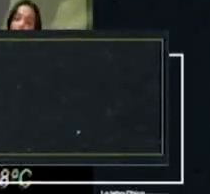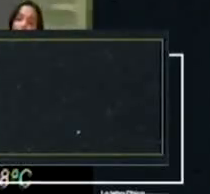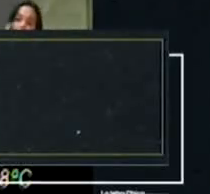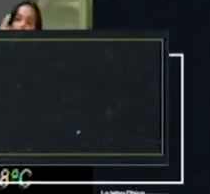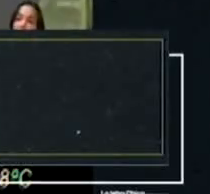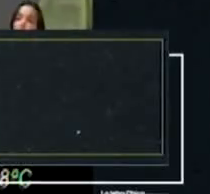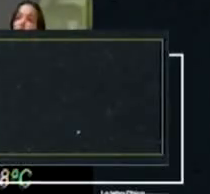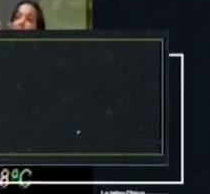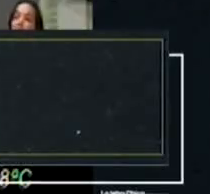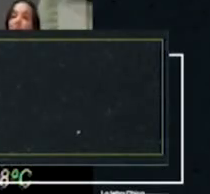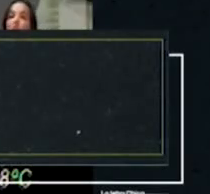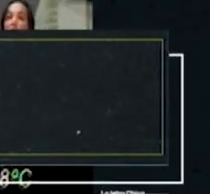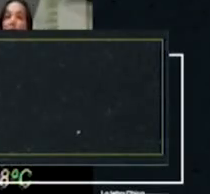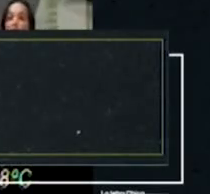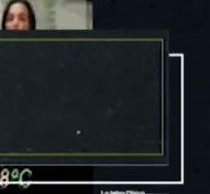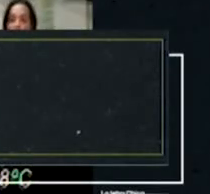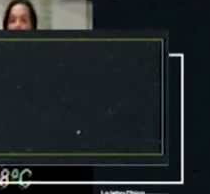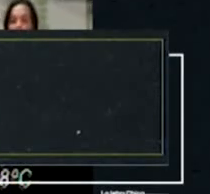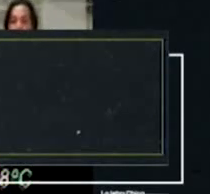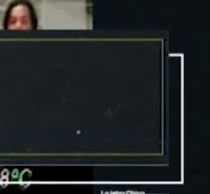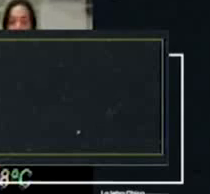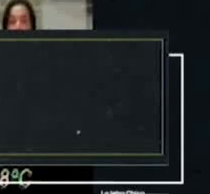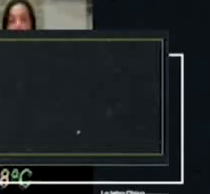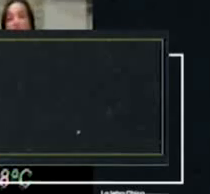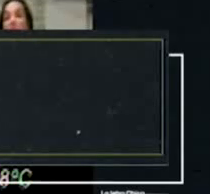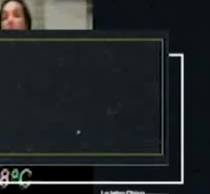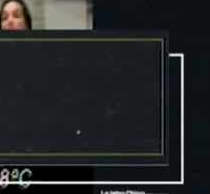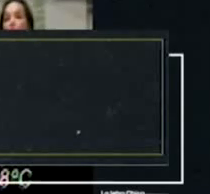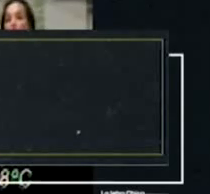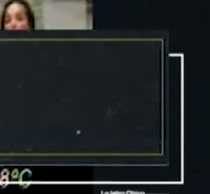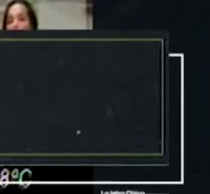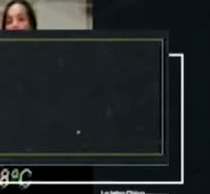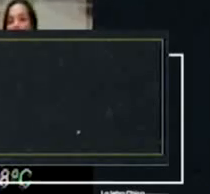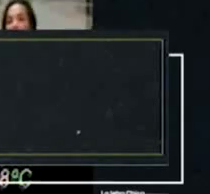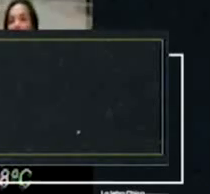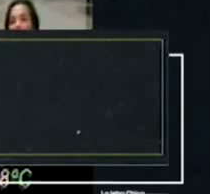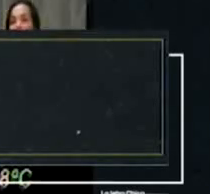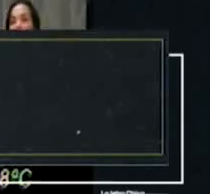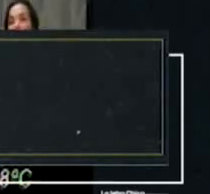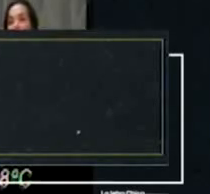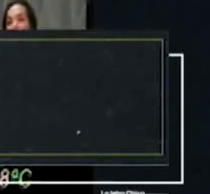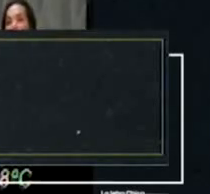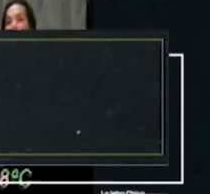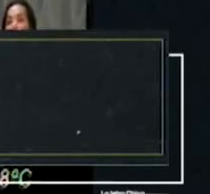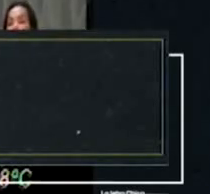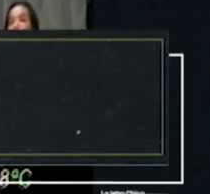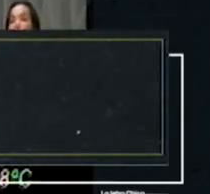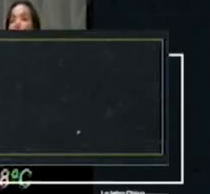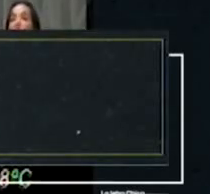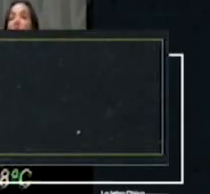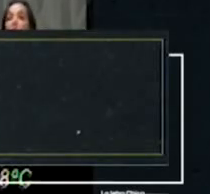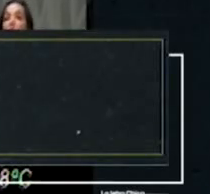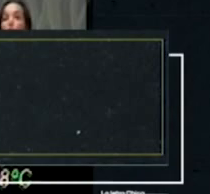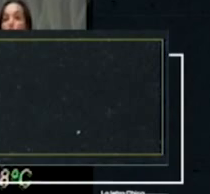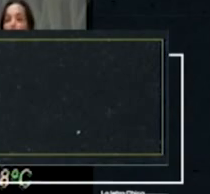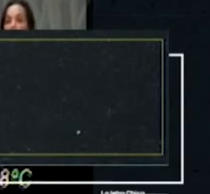con destino a Estados Unidos. En agosto, la empresa C-Plant concretó la exportación a Suiza de 0.5 tonelada